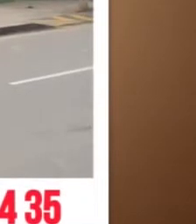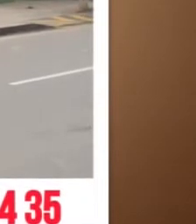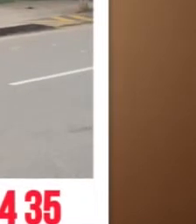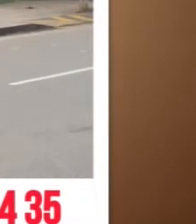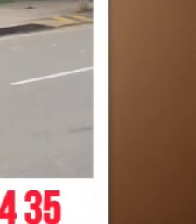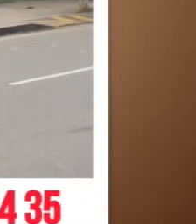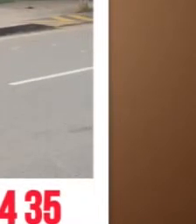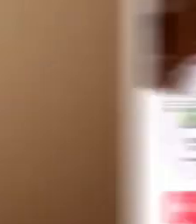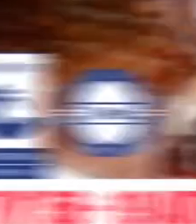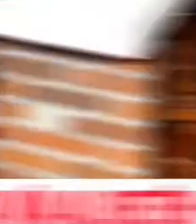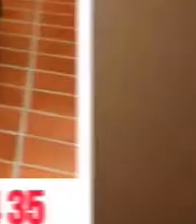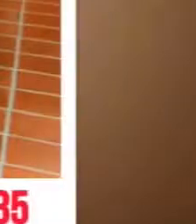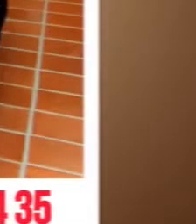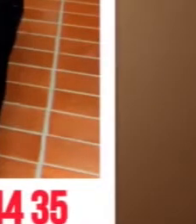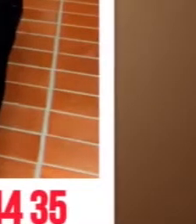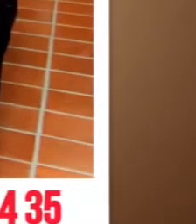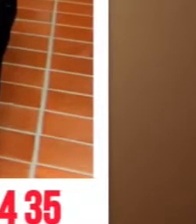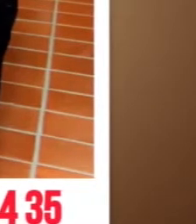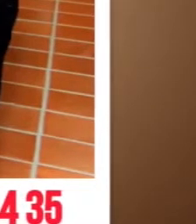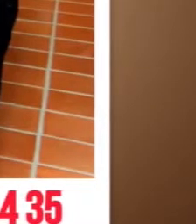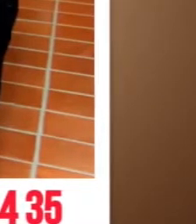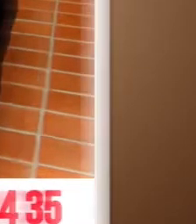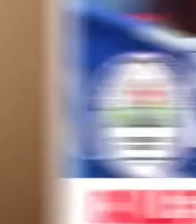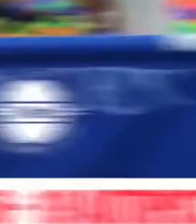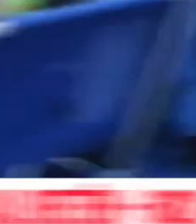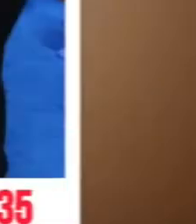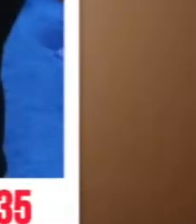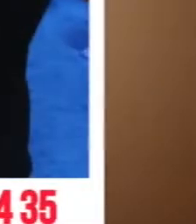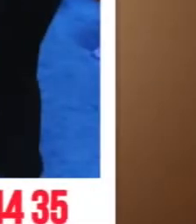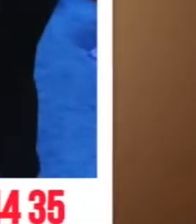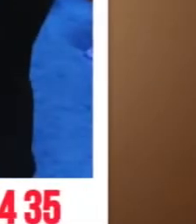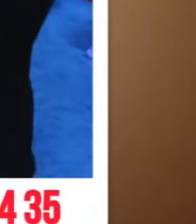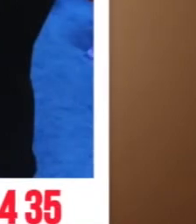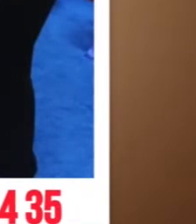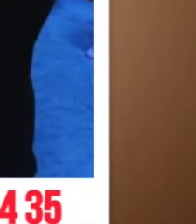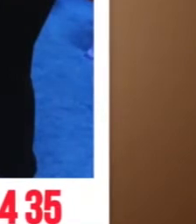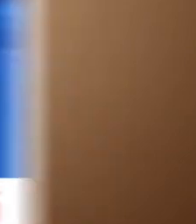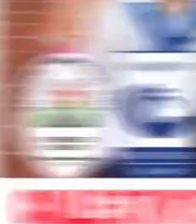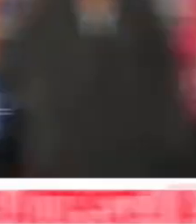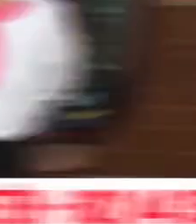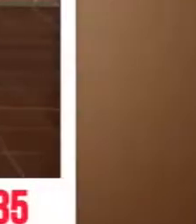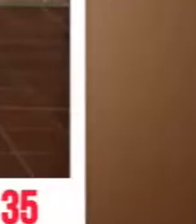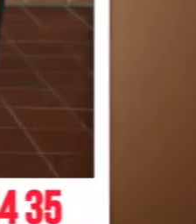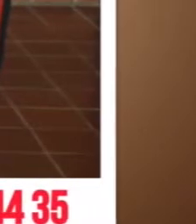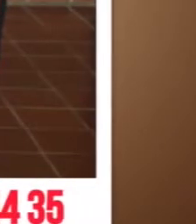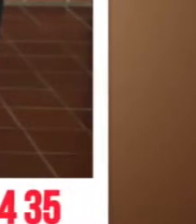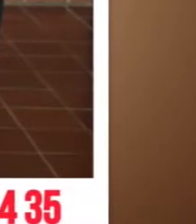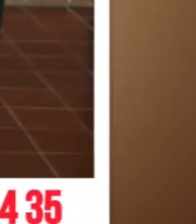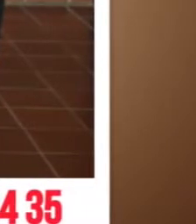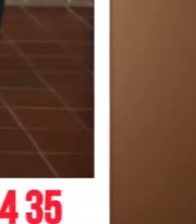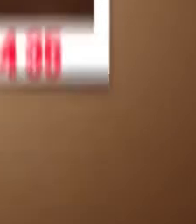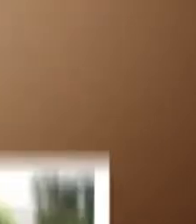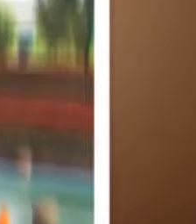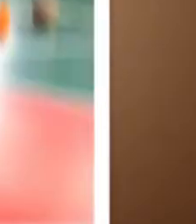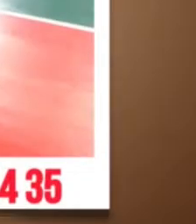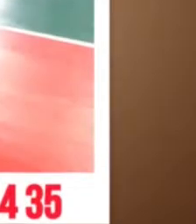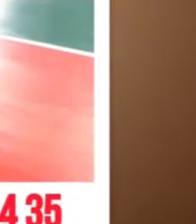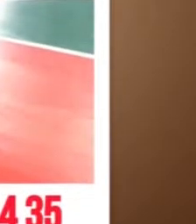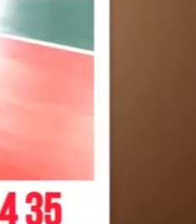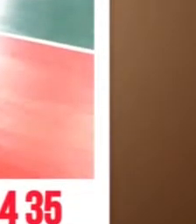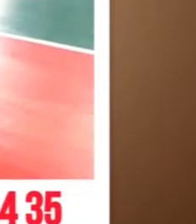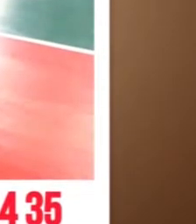La Unidad Pedagógica Bilingüe Pierre de Fermat, educación de calidad para niños y jóvenes con perspectiva social, cultural, deportiva